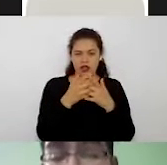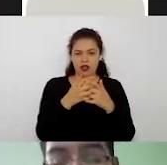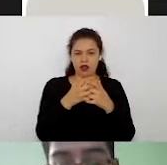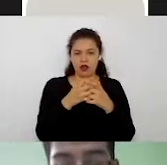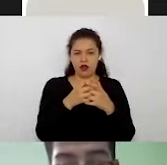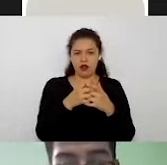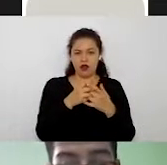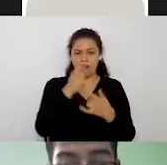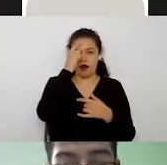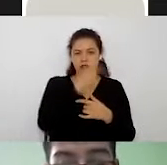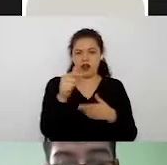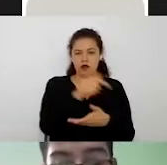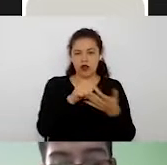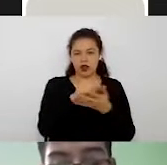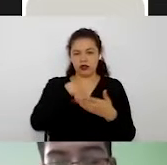encontremos.